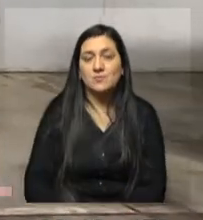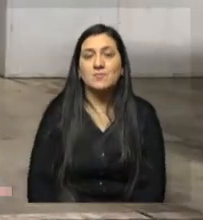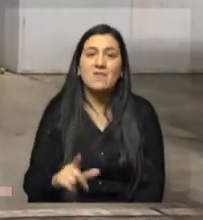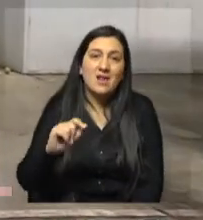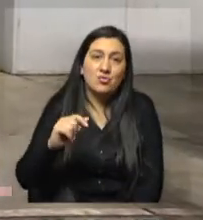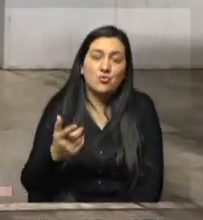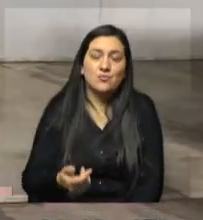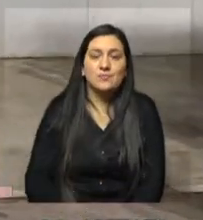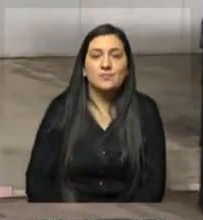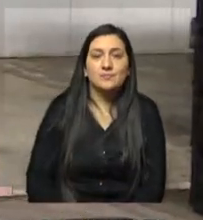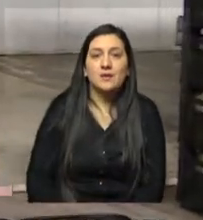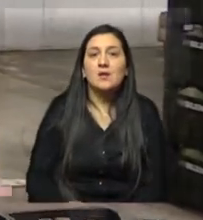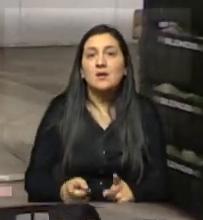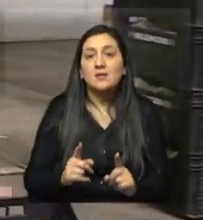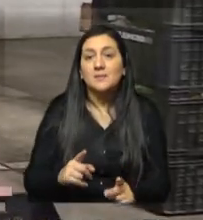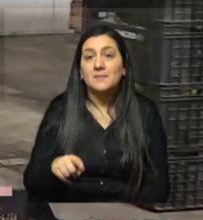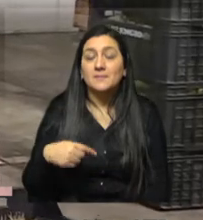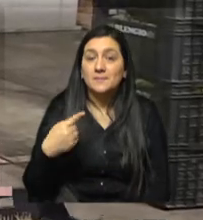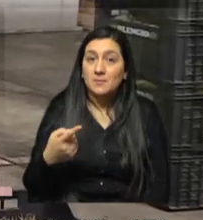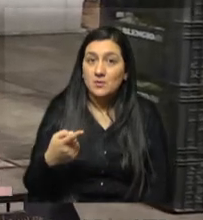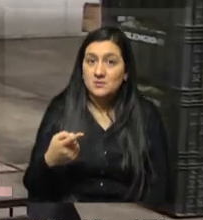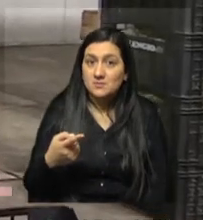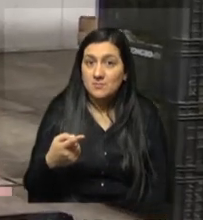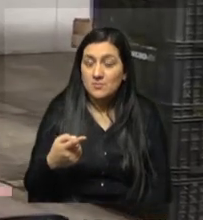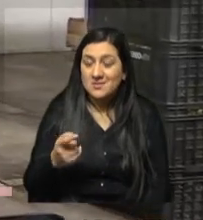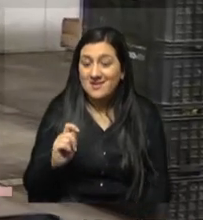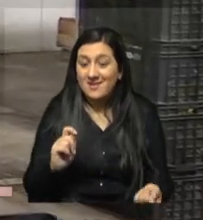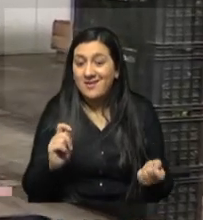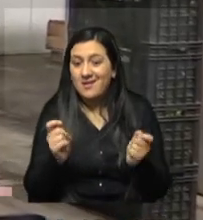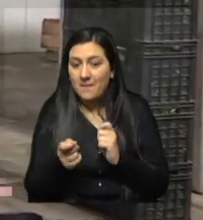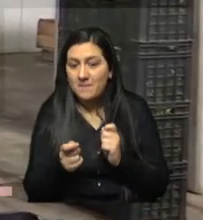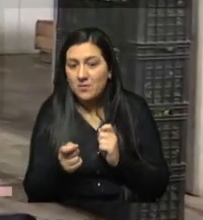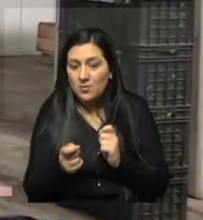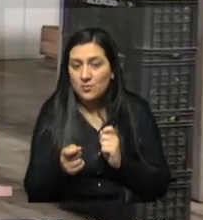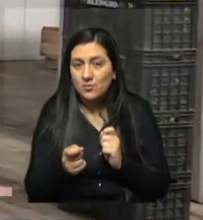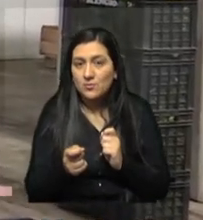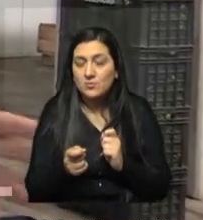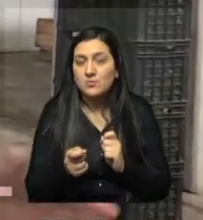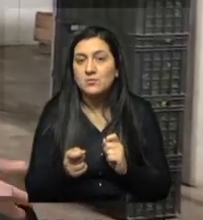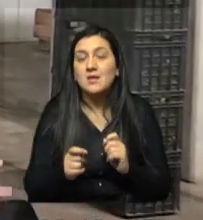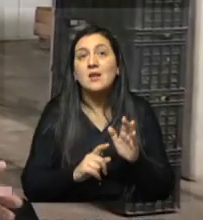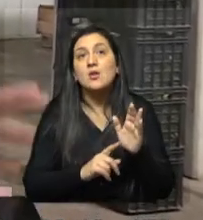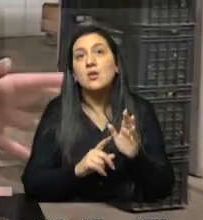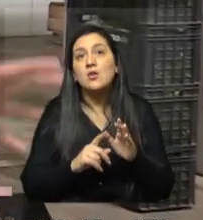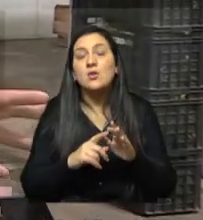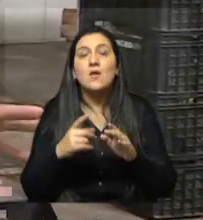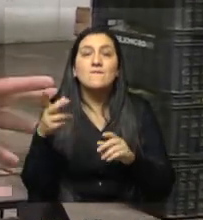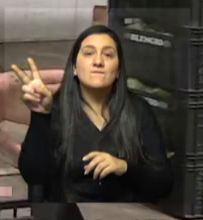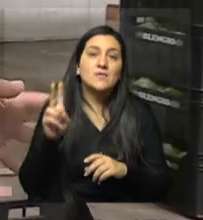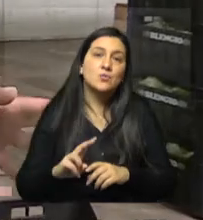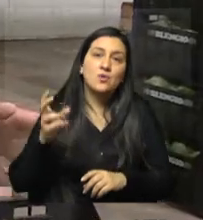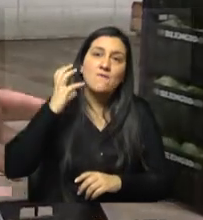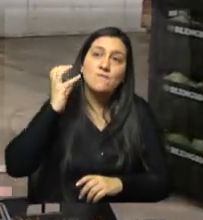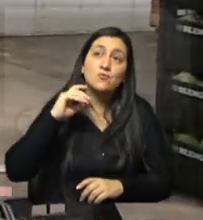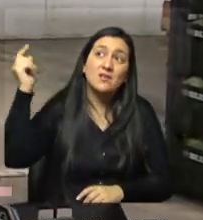más bajos. Incluso también después vamos a hacer la transición, digamos, más de lo que es la zafra norte, que es lo que nos viene abasteciendo ahora